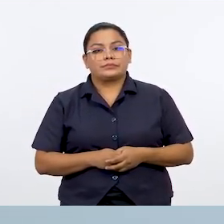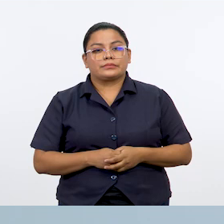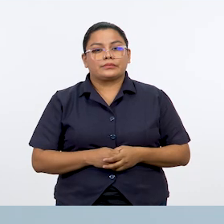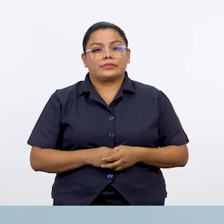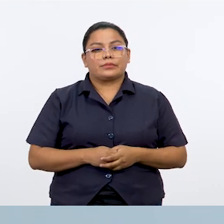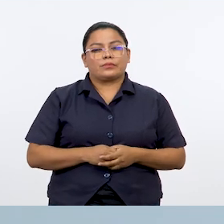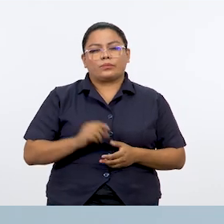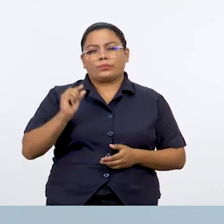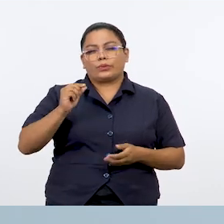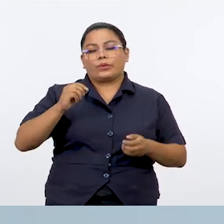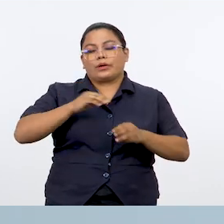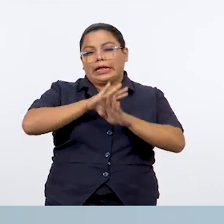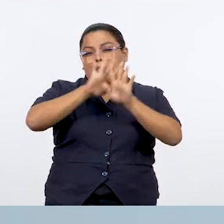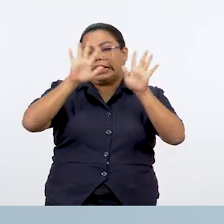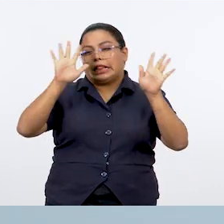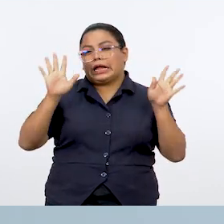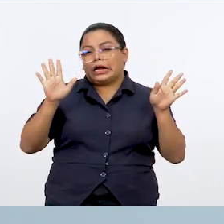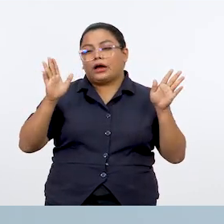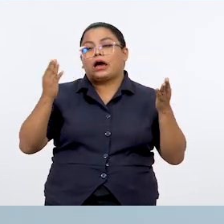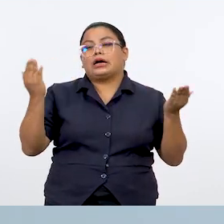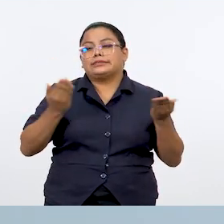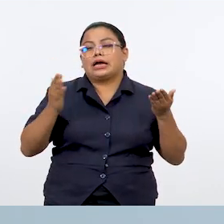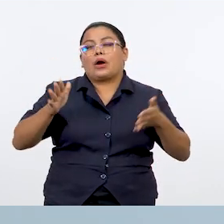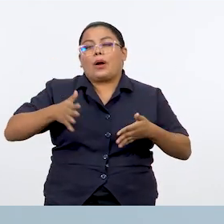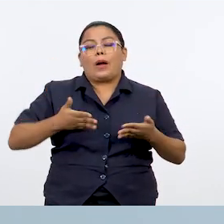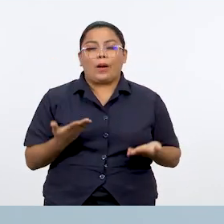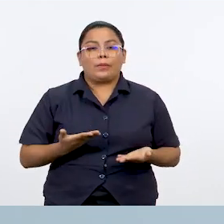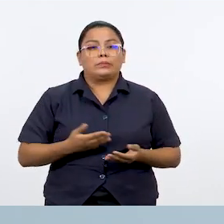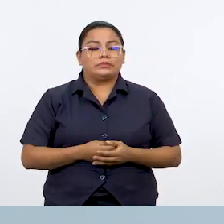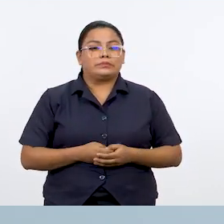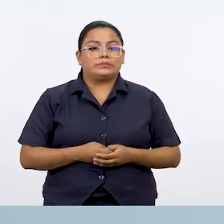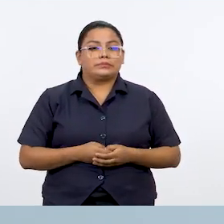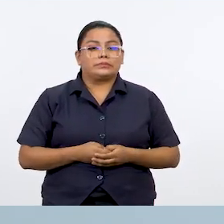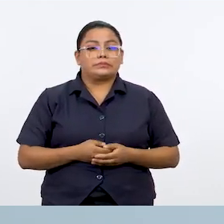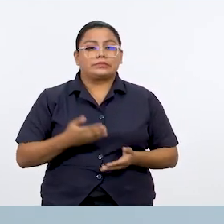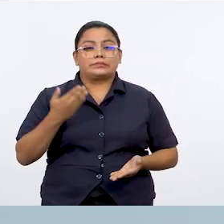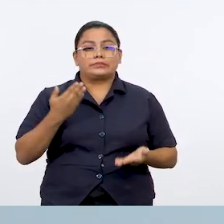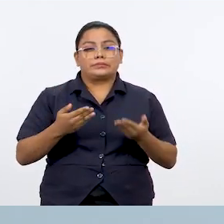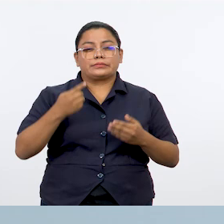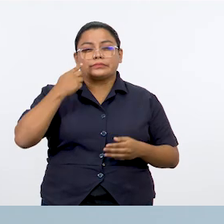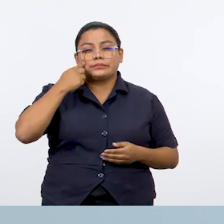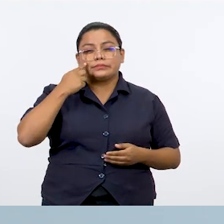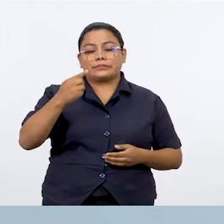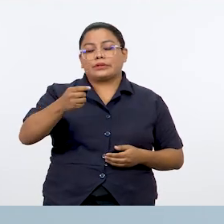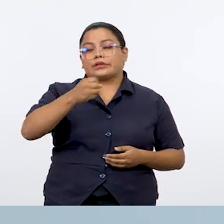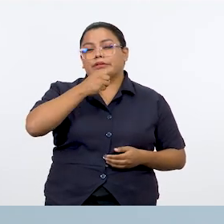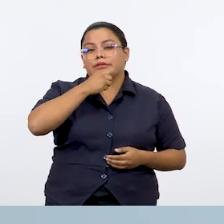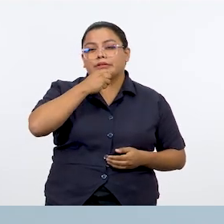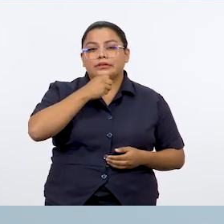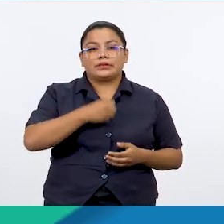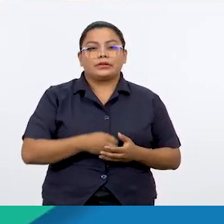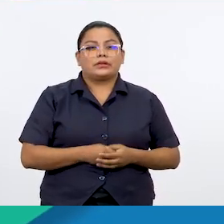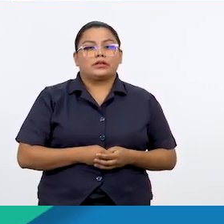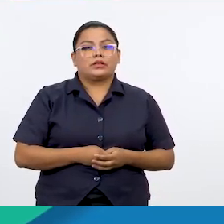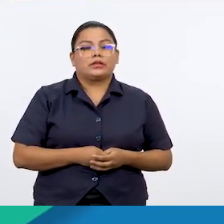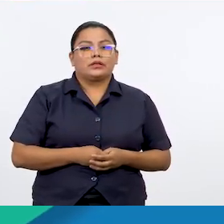Para que nos quede un poco más claro de cómo están definidas estas fórmulas, ¿qué tal si vemos la siguiente información?